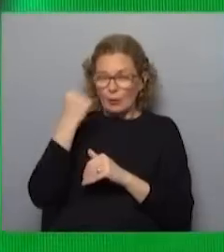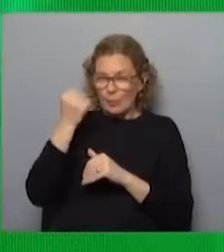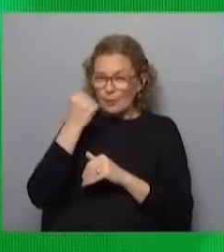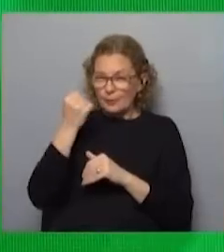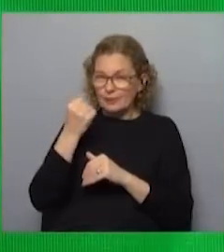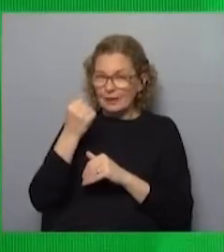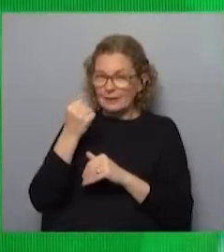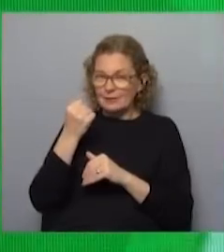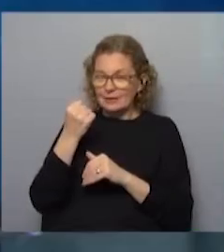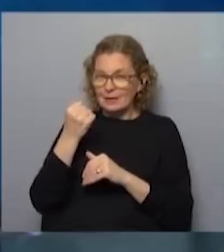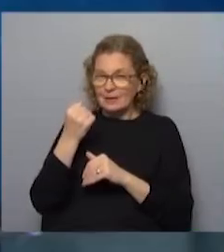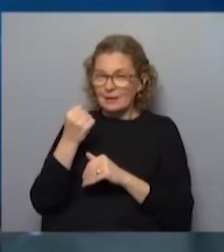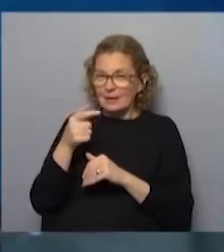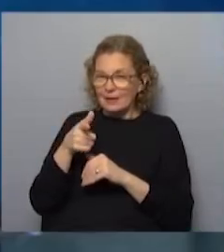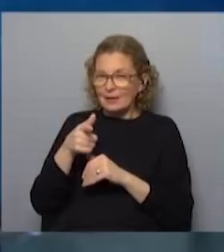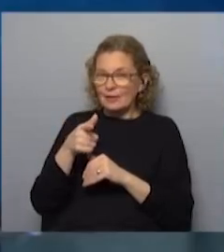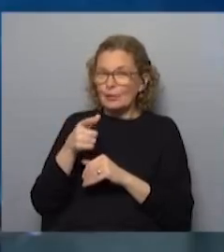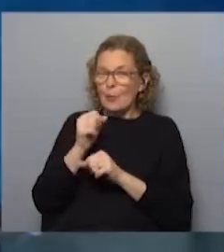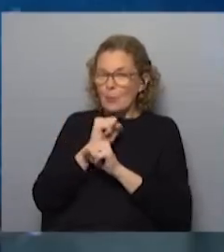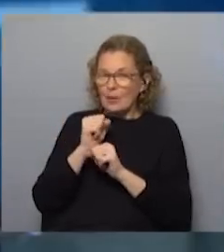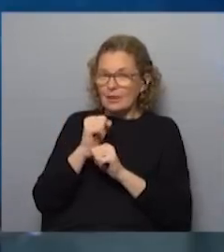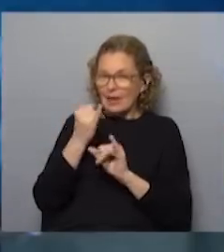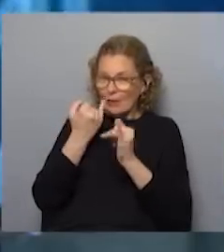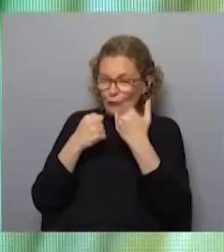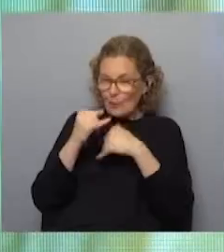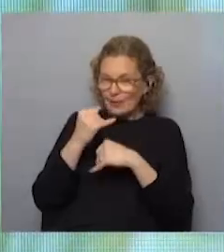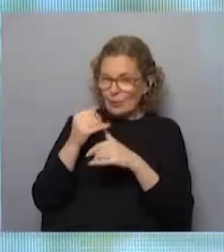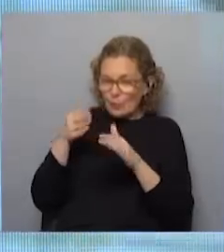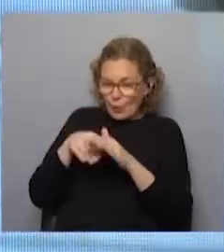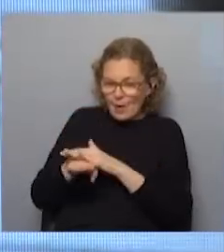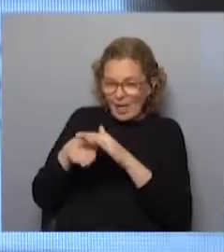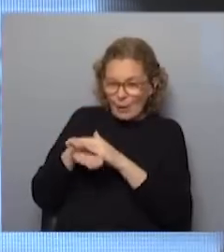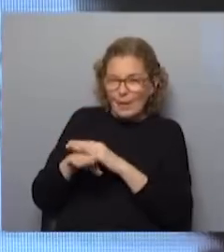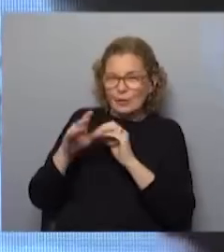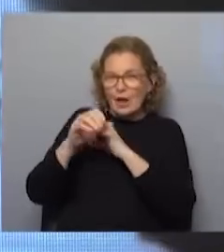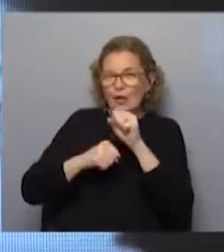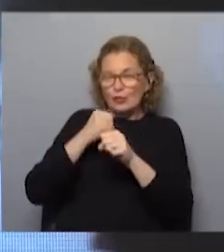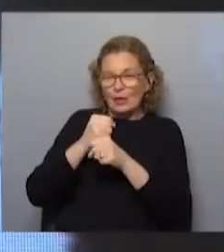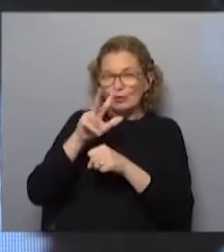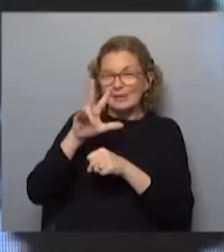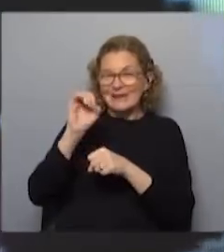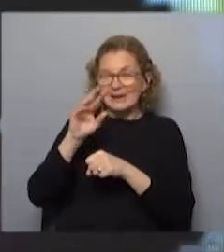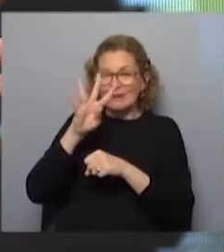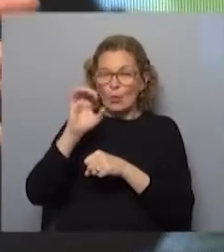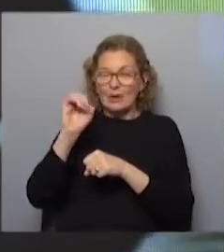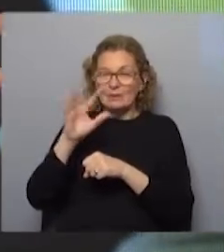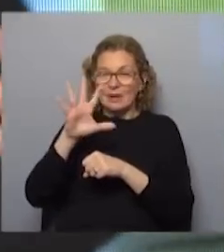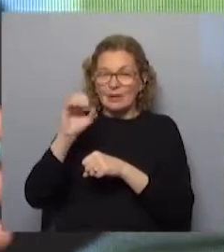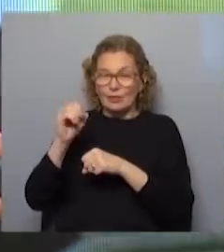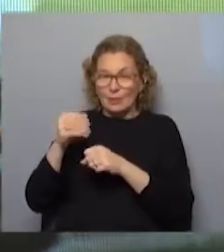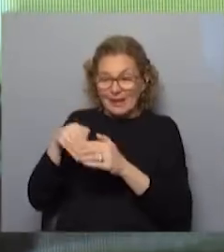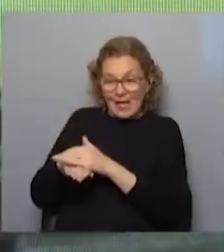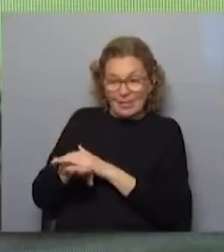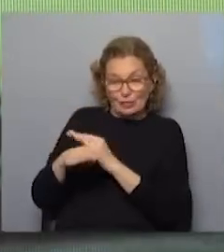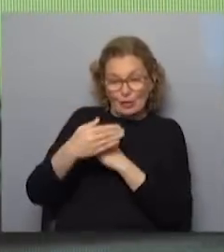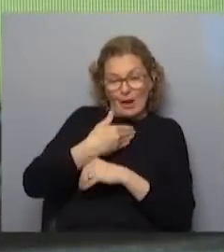utilizado en el marco de la doctrina de seguridad nacional y eso permitió esa información que fue cosechable los años 30 40 50 en los subterfugios